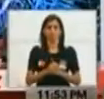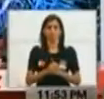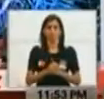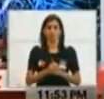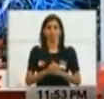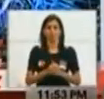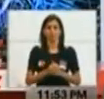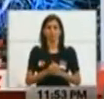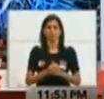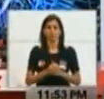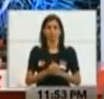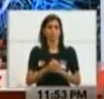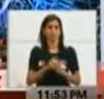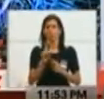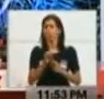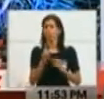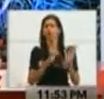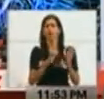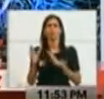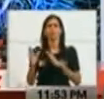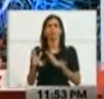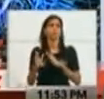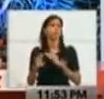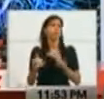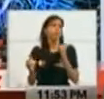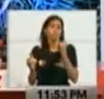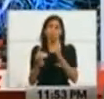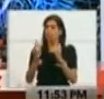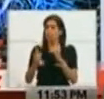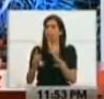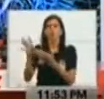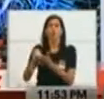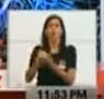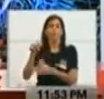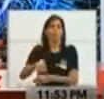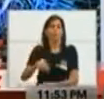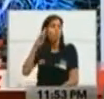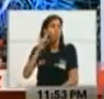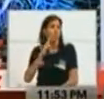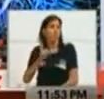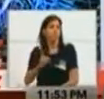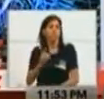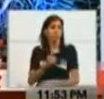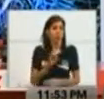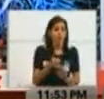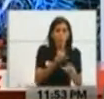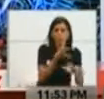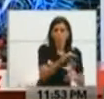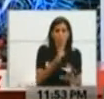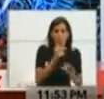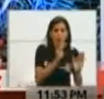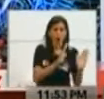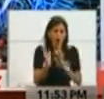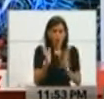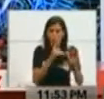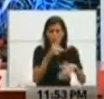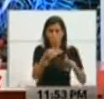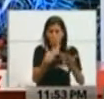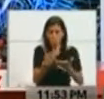Los que no son ordenados, hagan lo que está haciendo Bolívar, más nada, ¿verdad? Sencillito. Nadie se puede poner bravo.